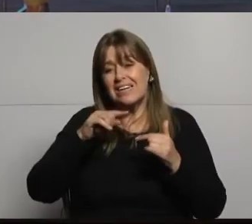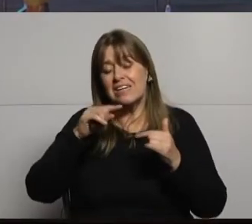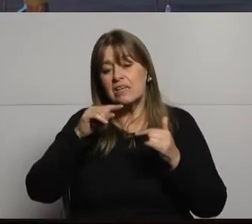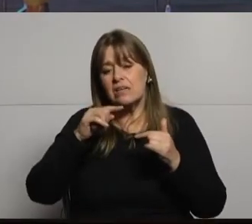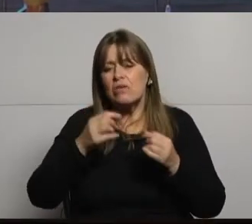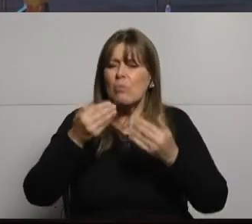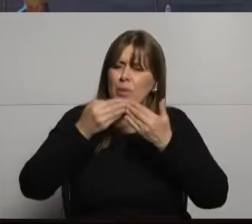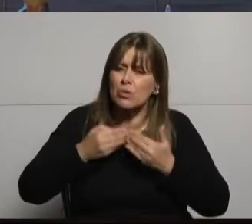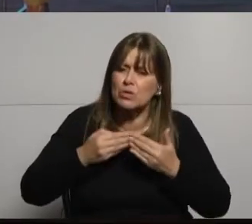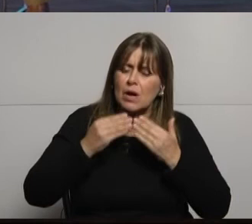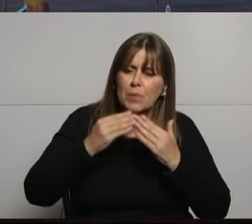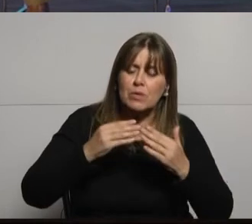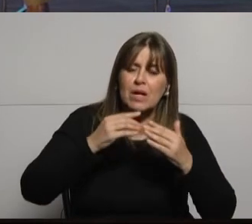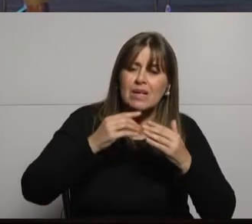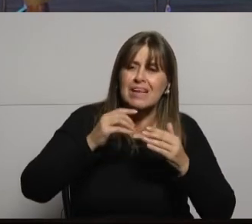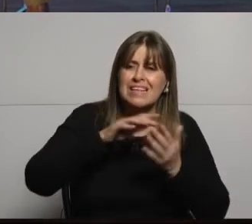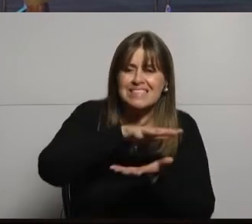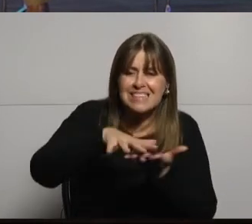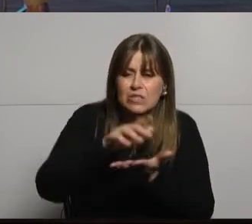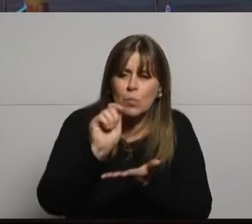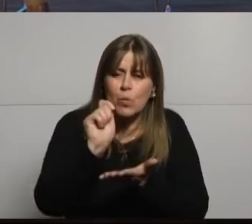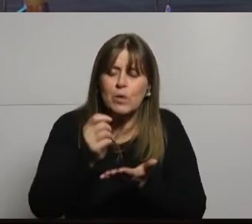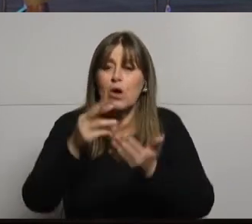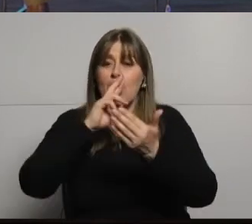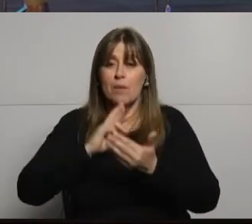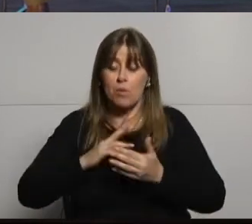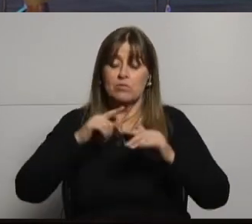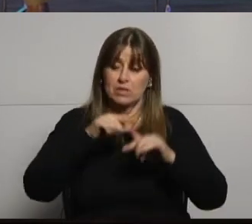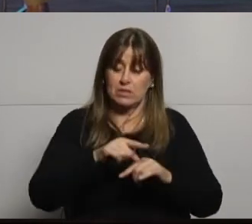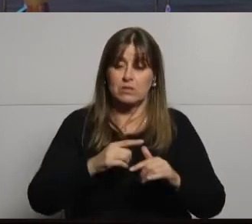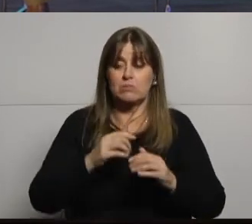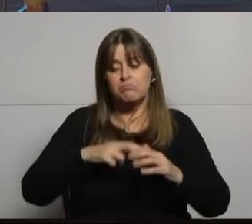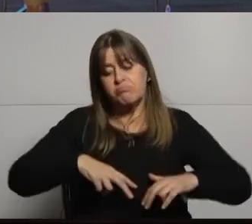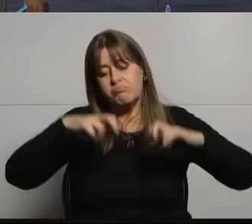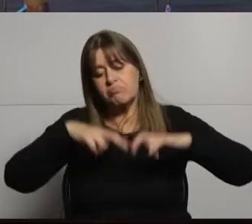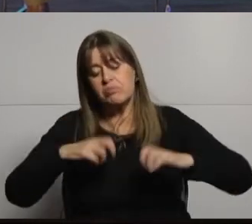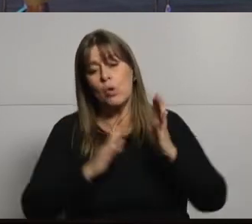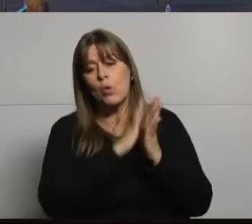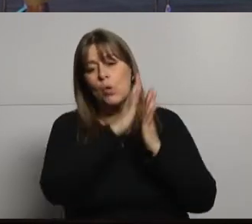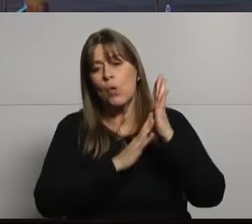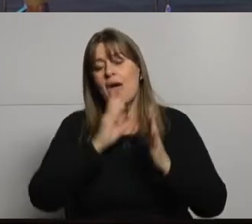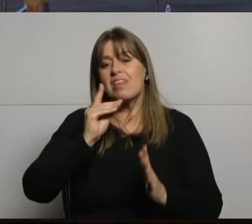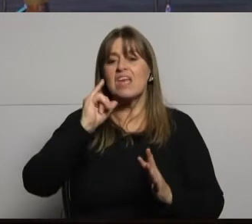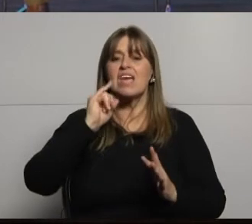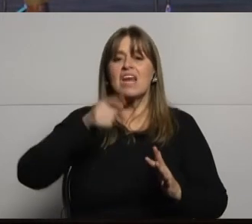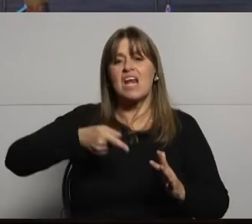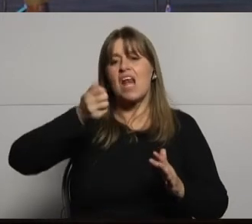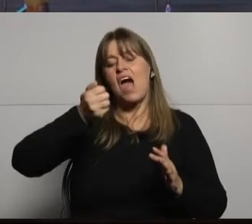básicamente cómo el sector público responde a esto. Actualmente exploramos, aquí en Uruguay, de hecho, llevamos adelante un proyecto con Dinagua explorando